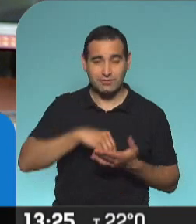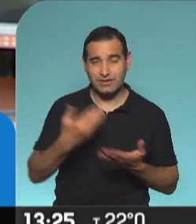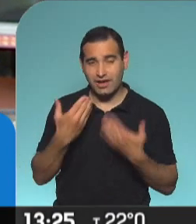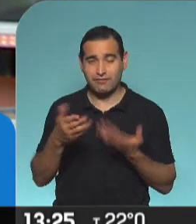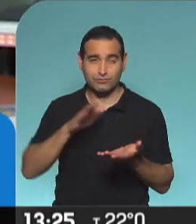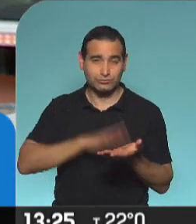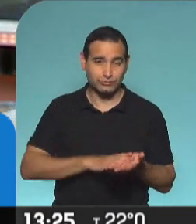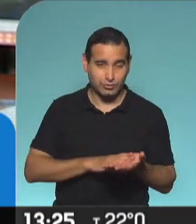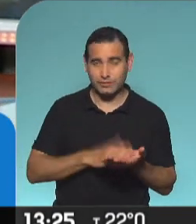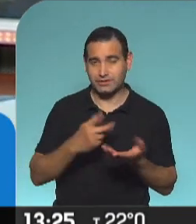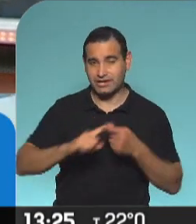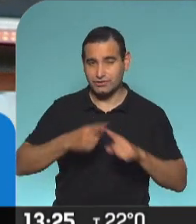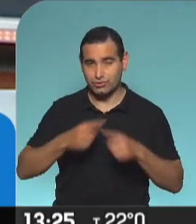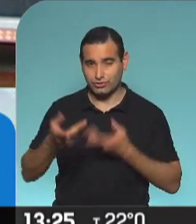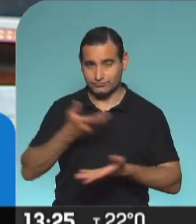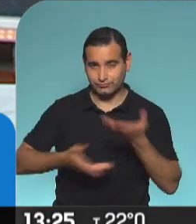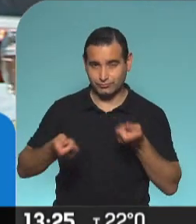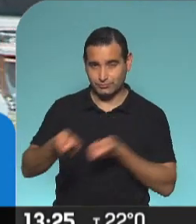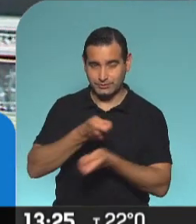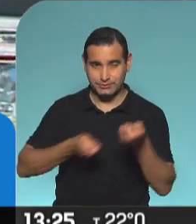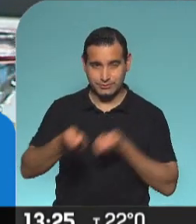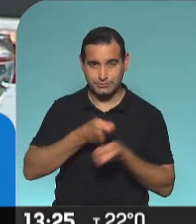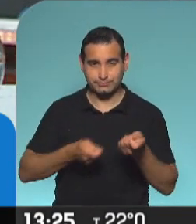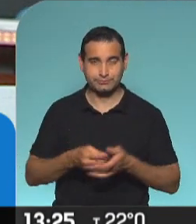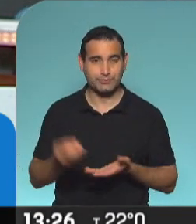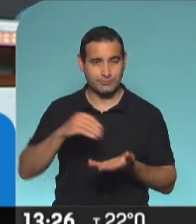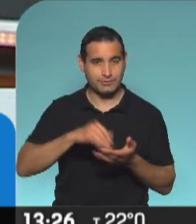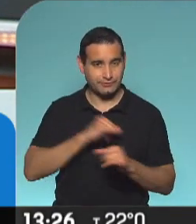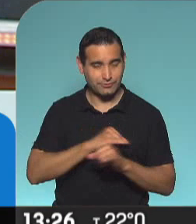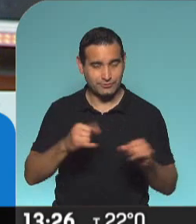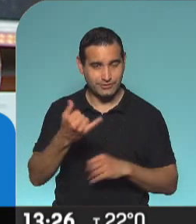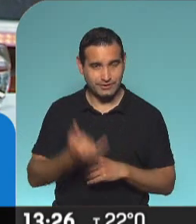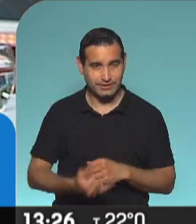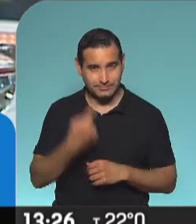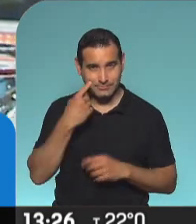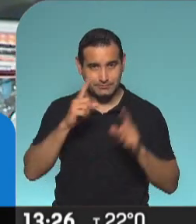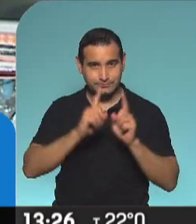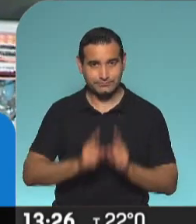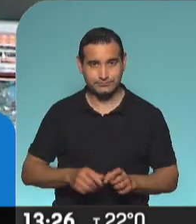relaciones bilaterales y comerciales ampliamos ahora más información destacada en esta síntesis de noticias